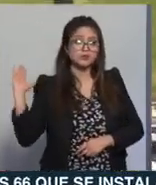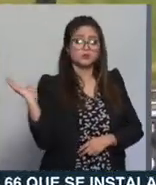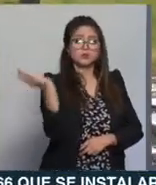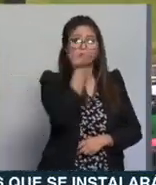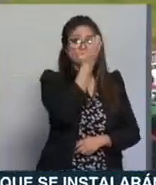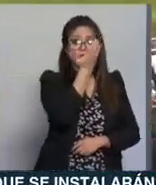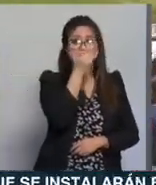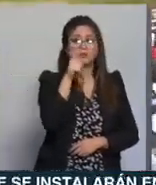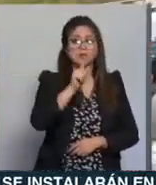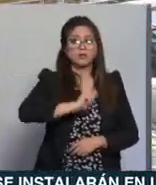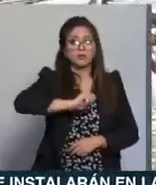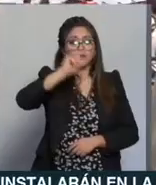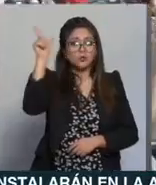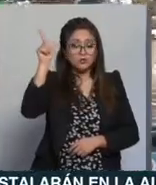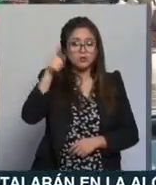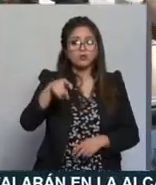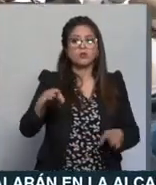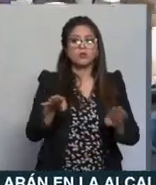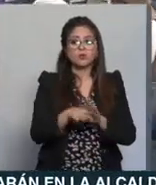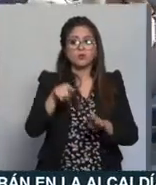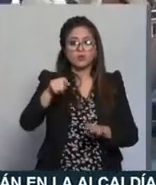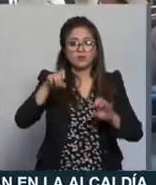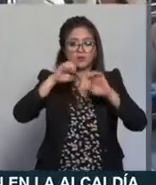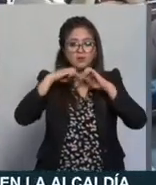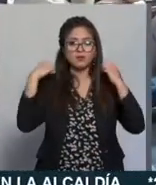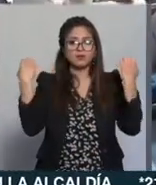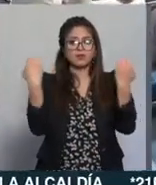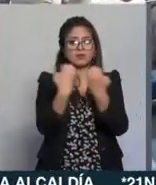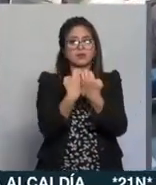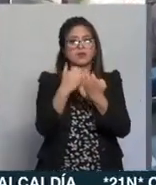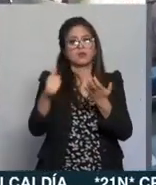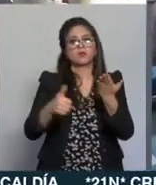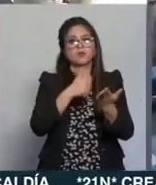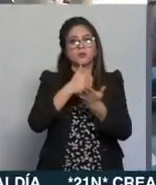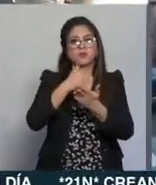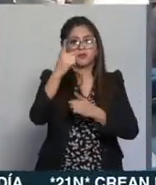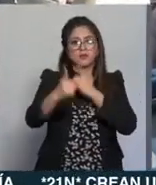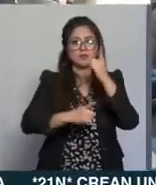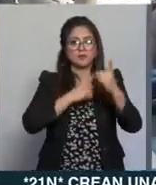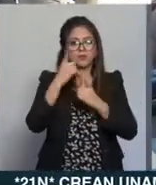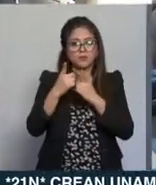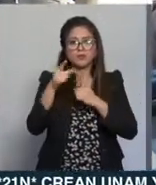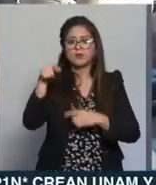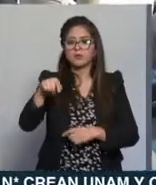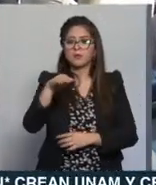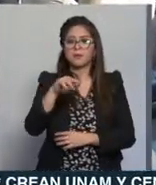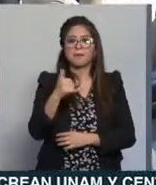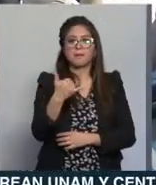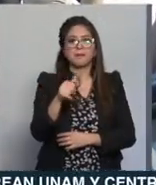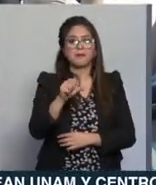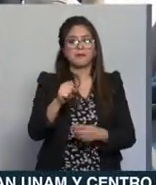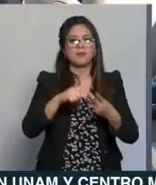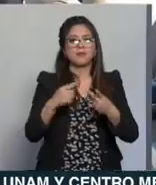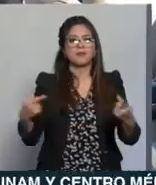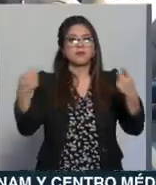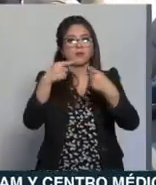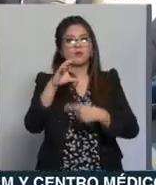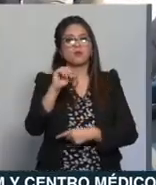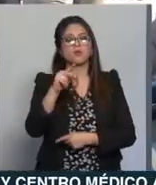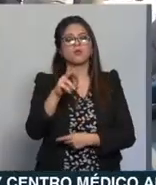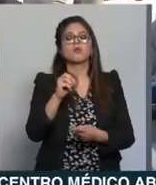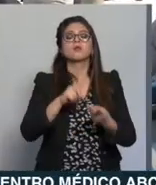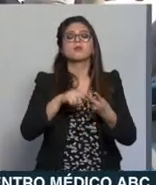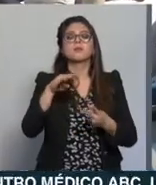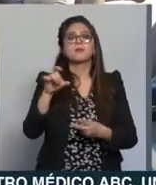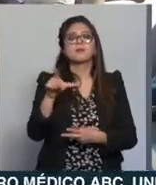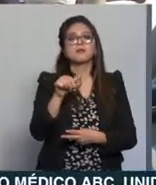americano profesional, y qué mejor que en el estadio de la Ciudad de los Deportes. Mayas contra Cóndors, Mexicas contra